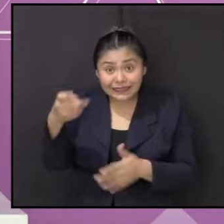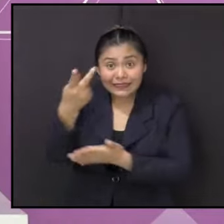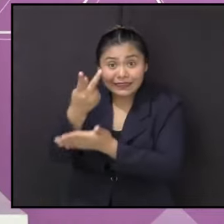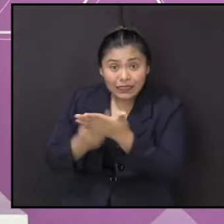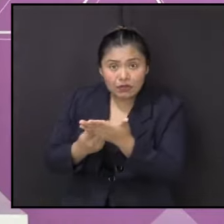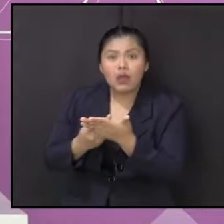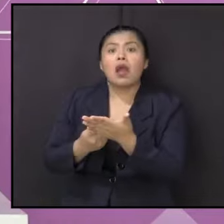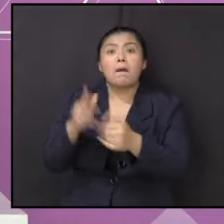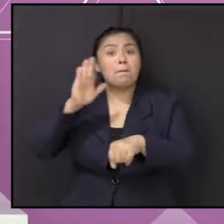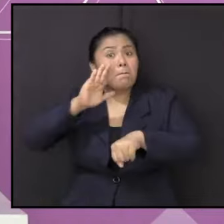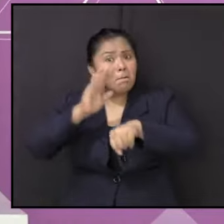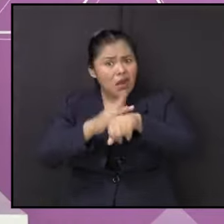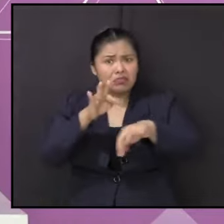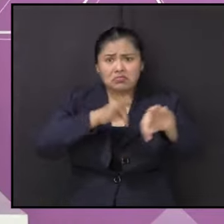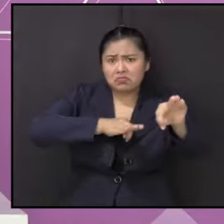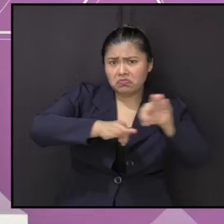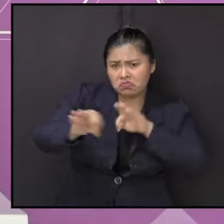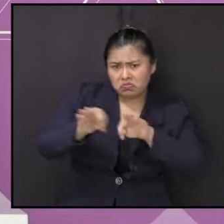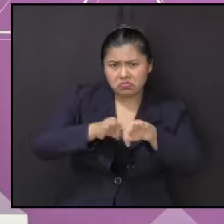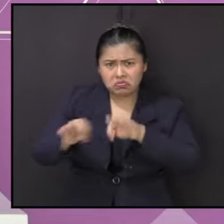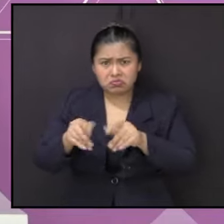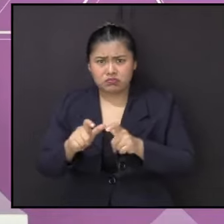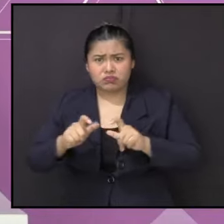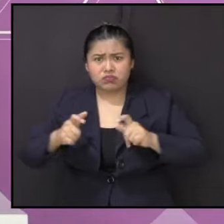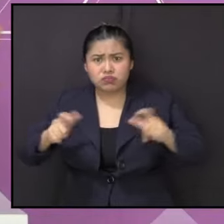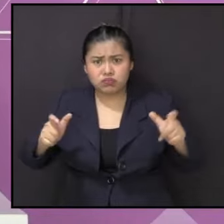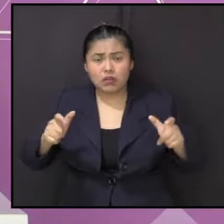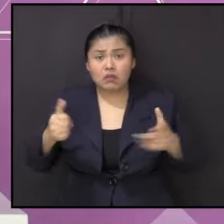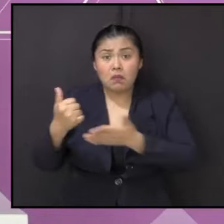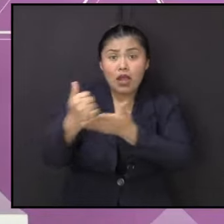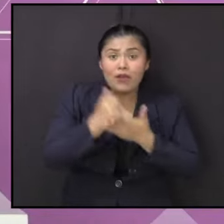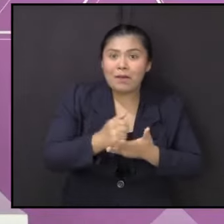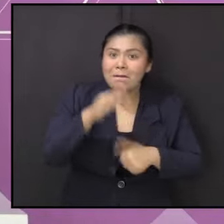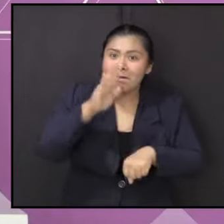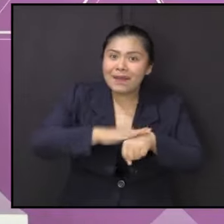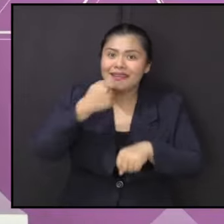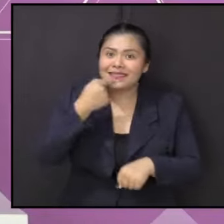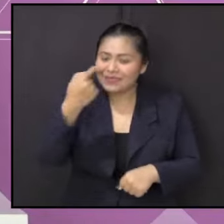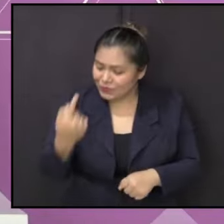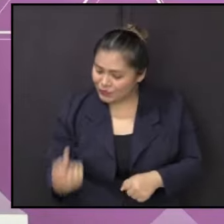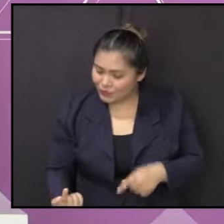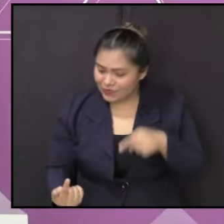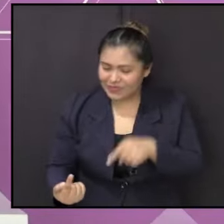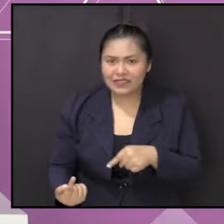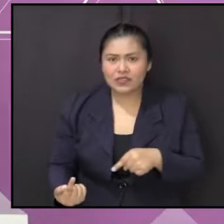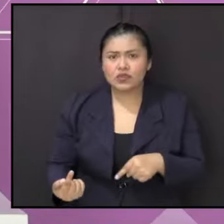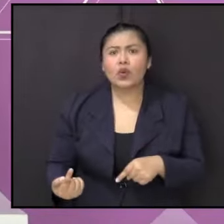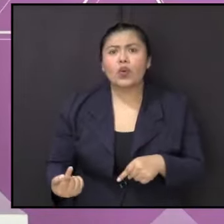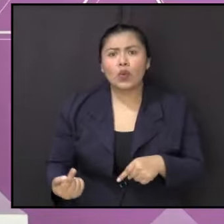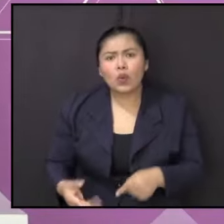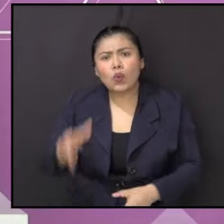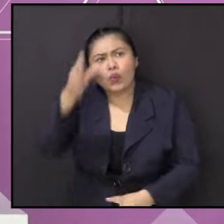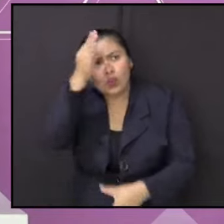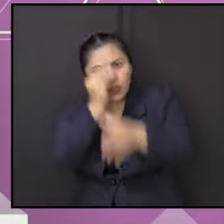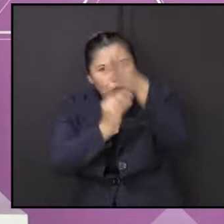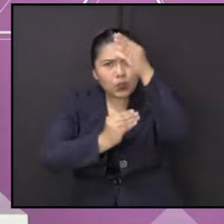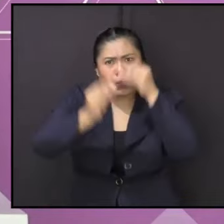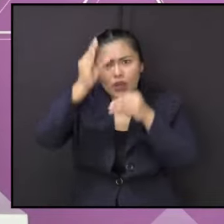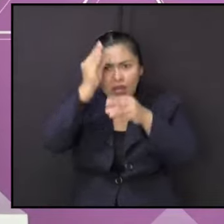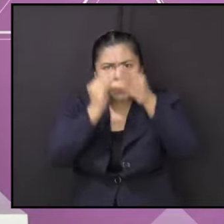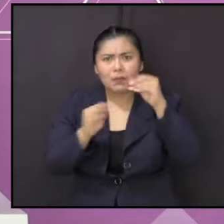generar empleos, pero también van a ayudar muchísimo a que los niños también posteriormente vayan con la cultura de